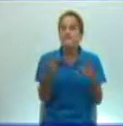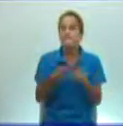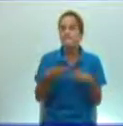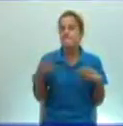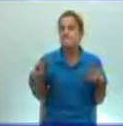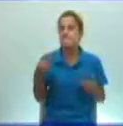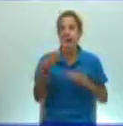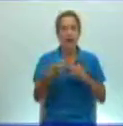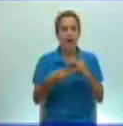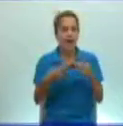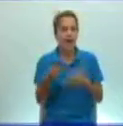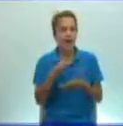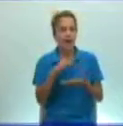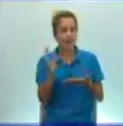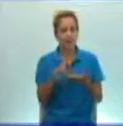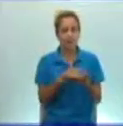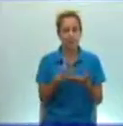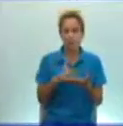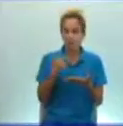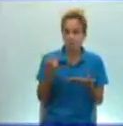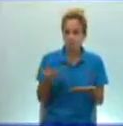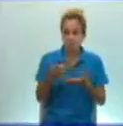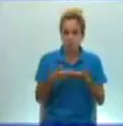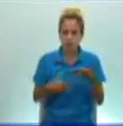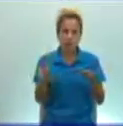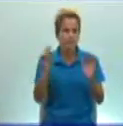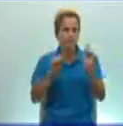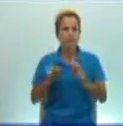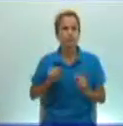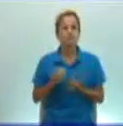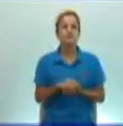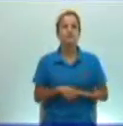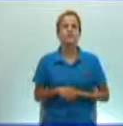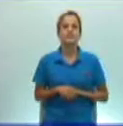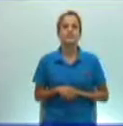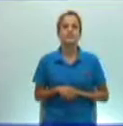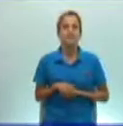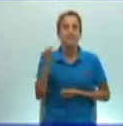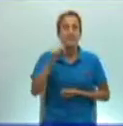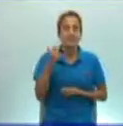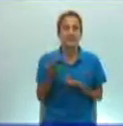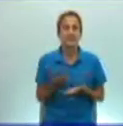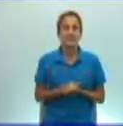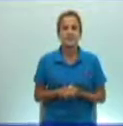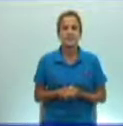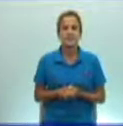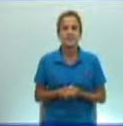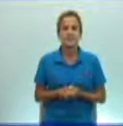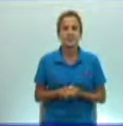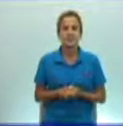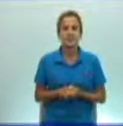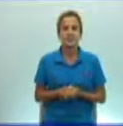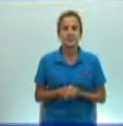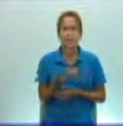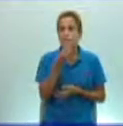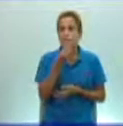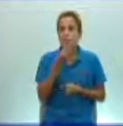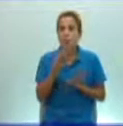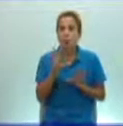y contestar de forma correcta esta pregunta. En este caso, pudieron